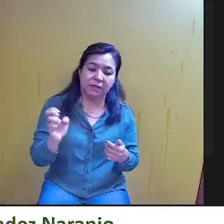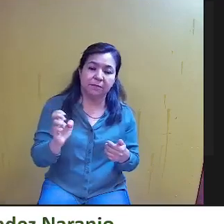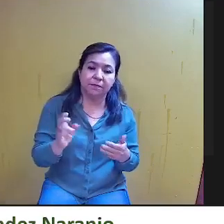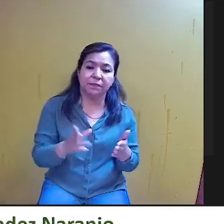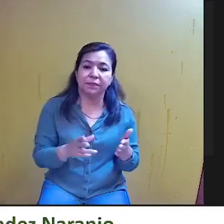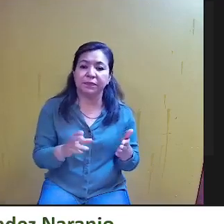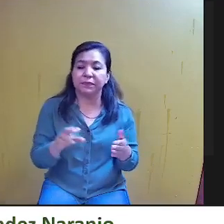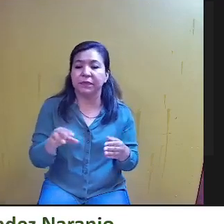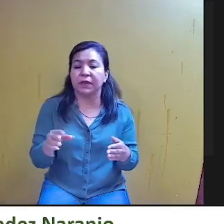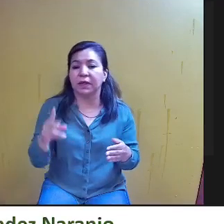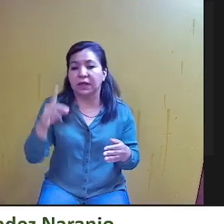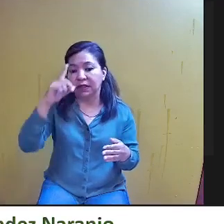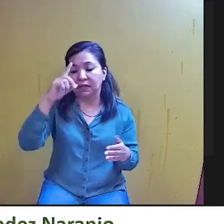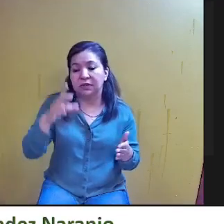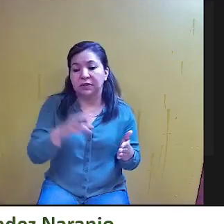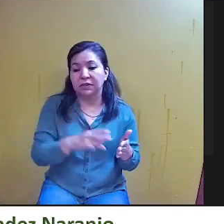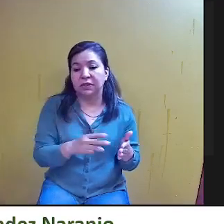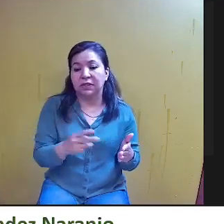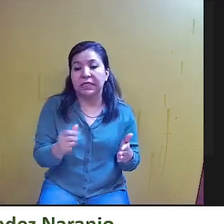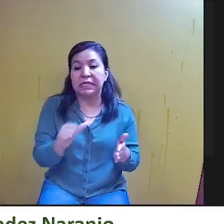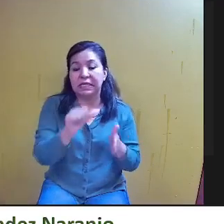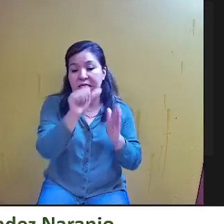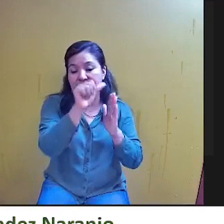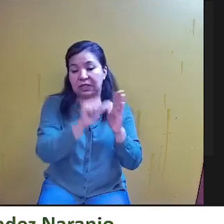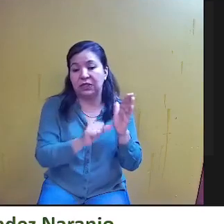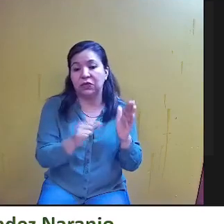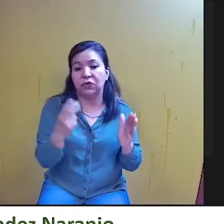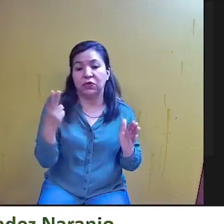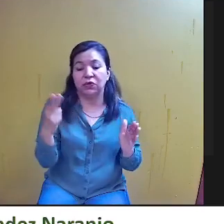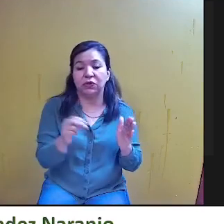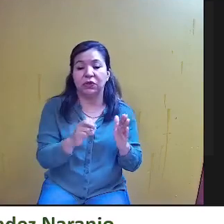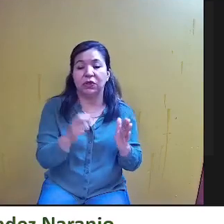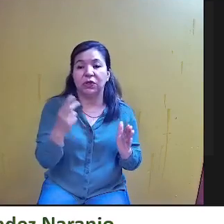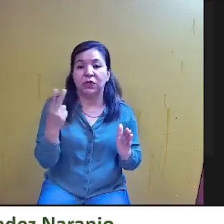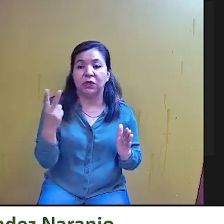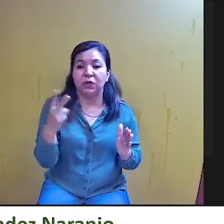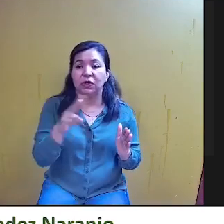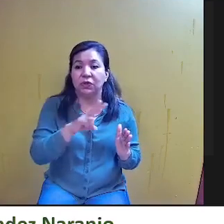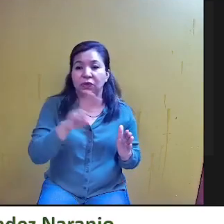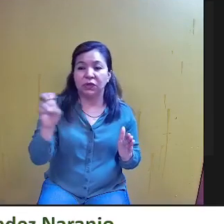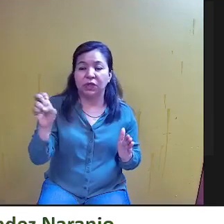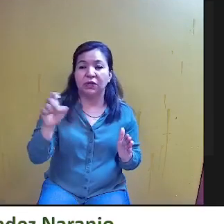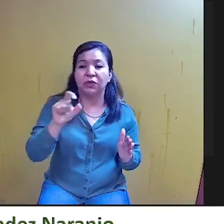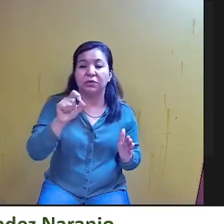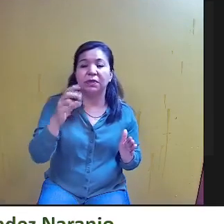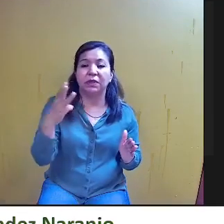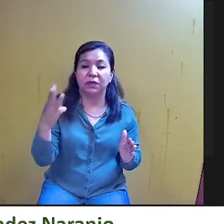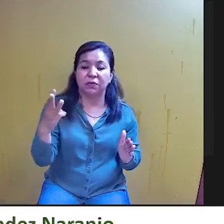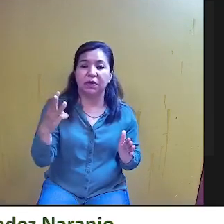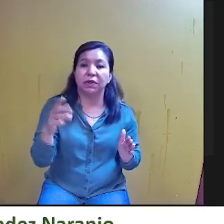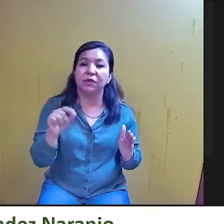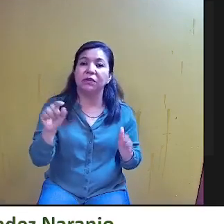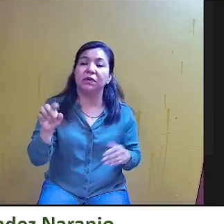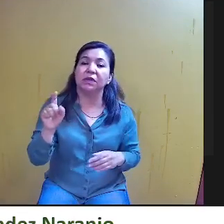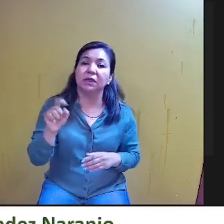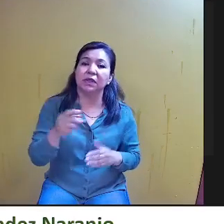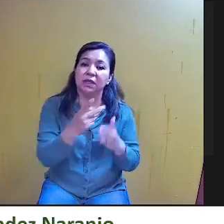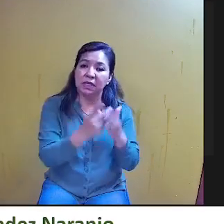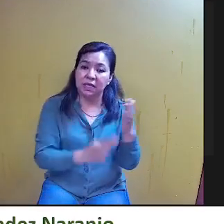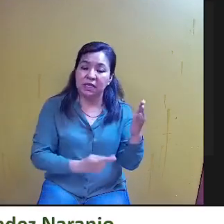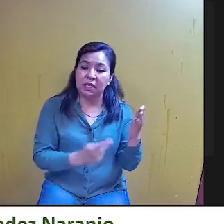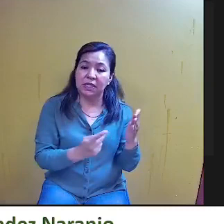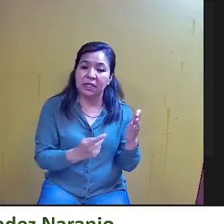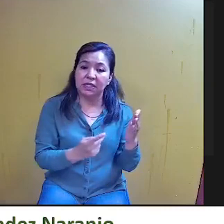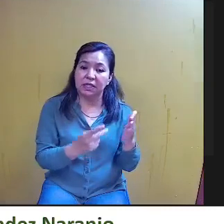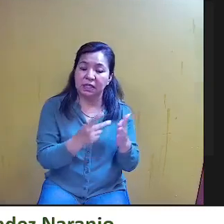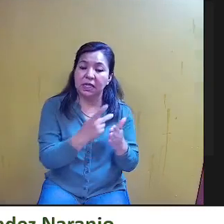cargos mencionados, pues el artículo 224, fracción 12 de la Ley de Instituciones y Procedimientos Electorales establece, inter